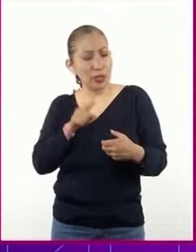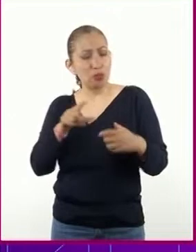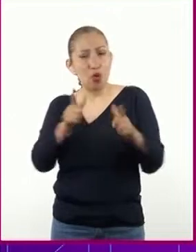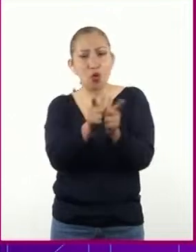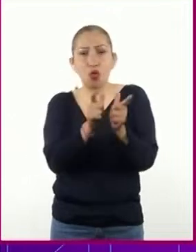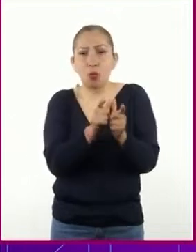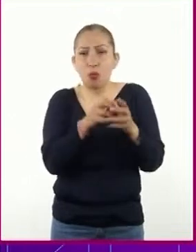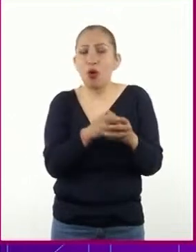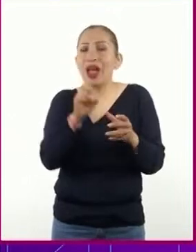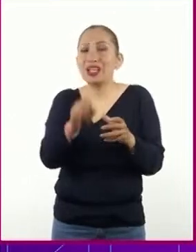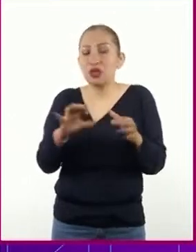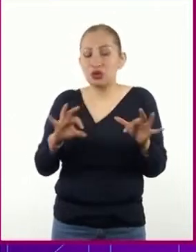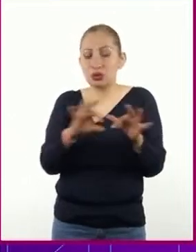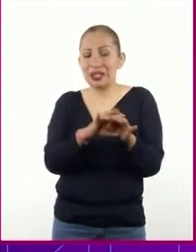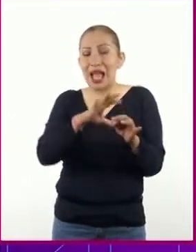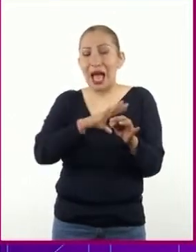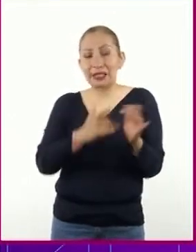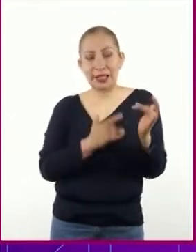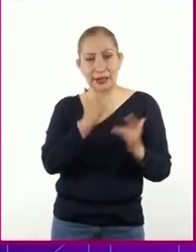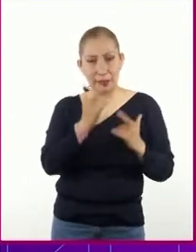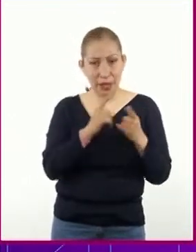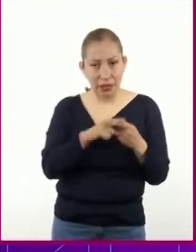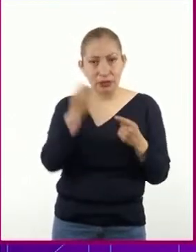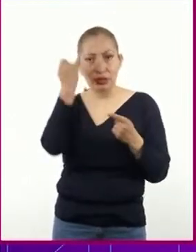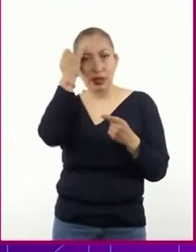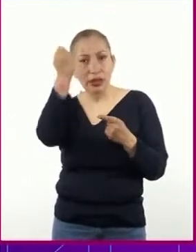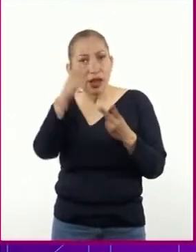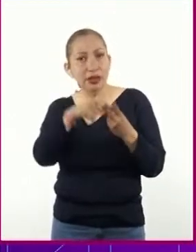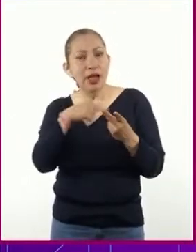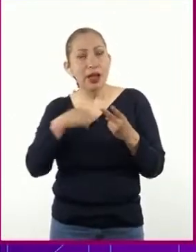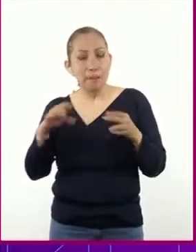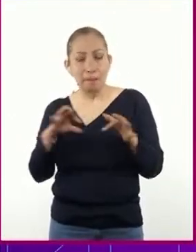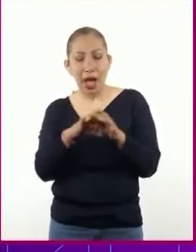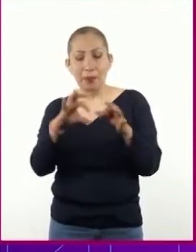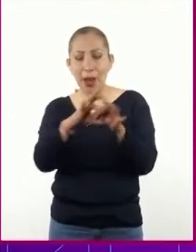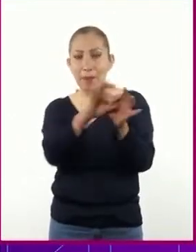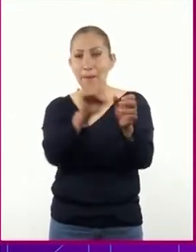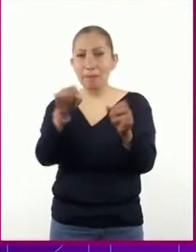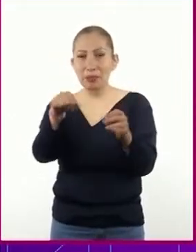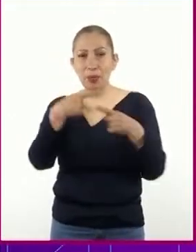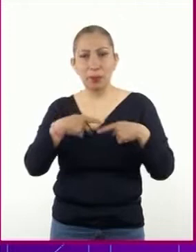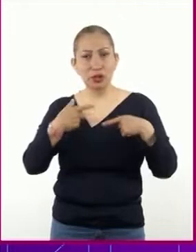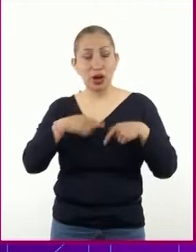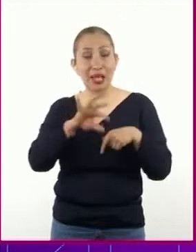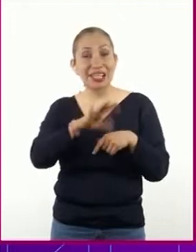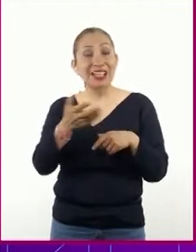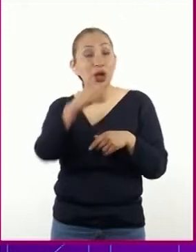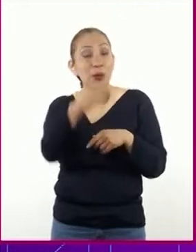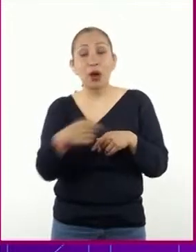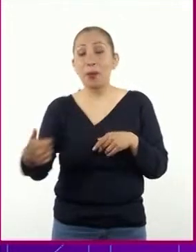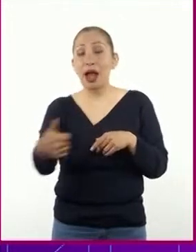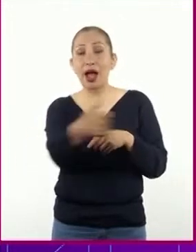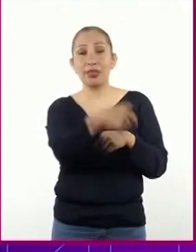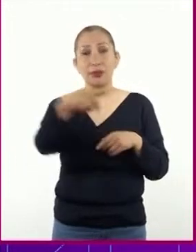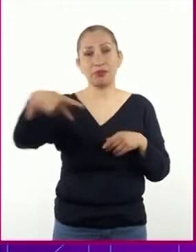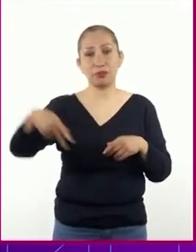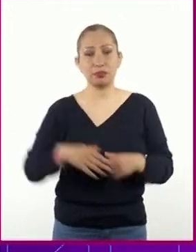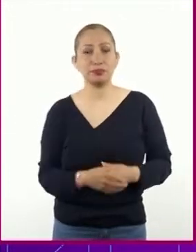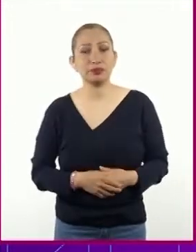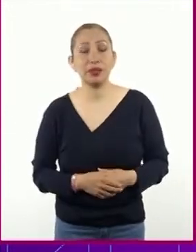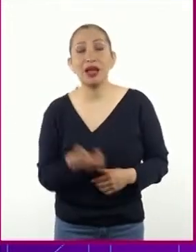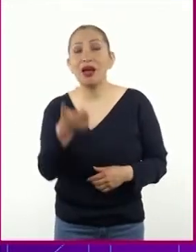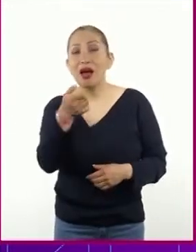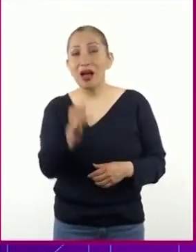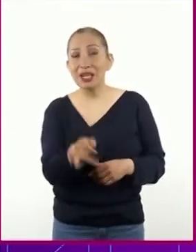individuos. Estos lazos incluyen sentimientos e ideas que llegan a unir a sus integrantes y generan obligaciones para cada uno de ellos. De